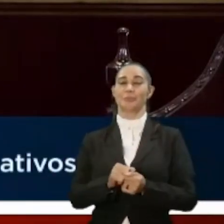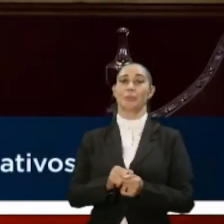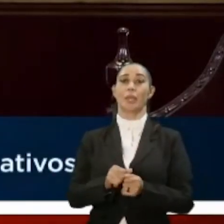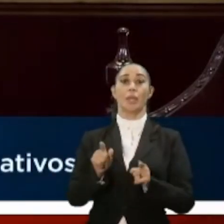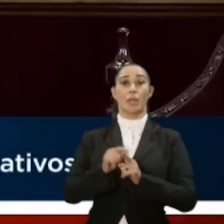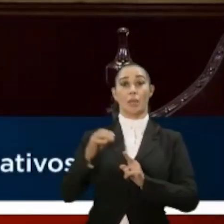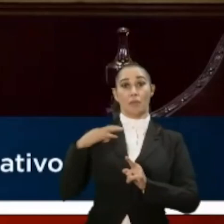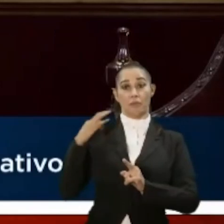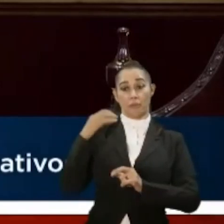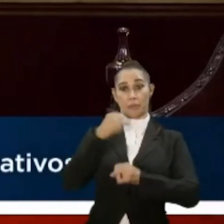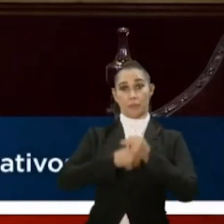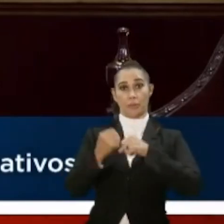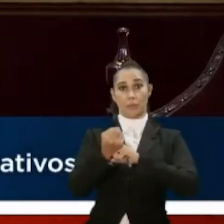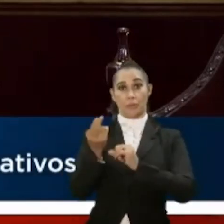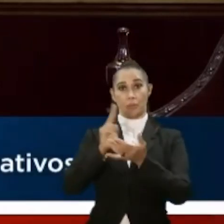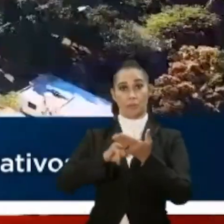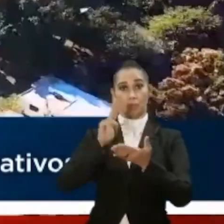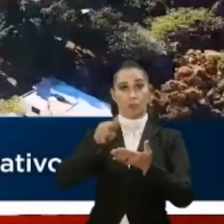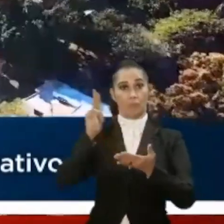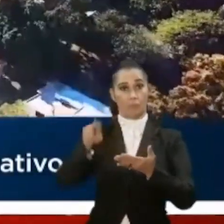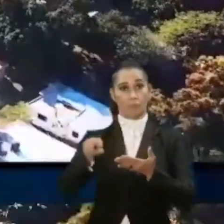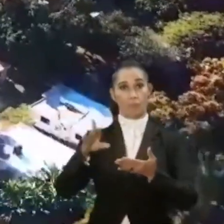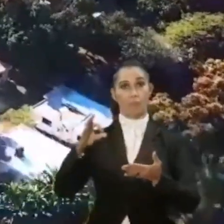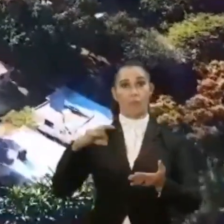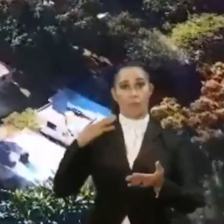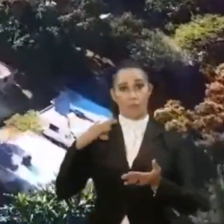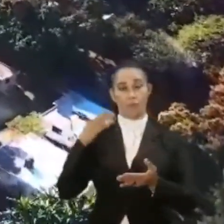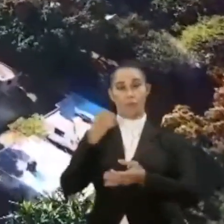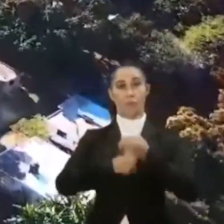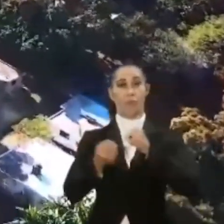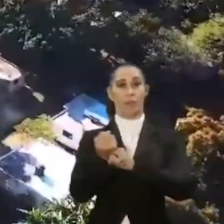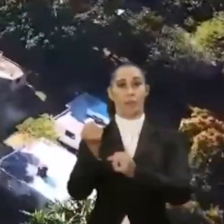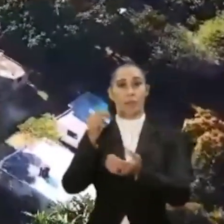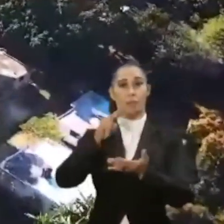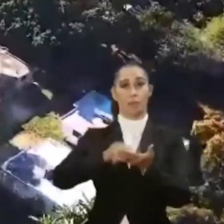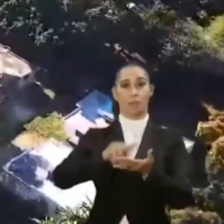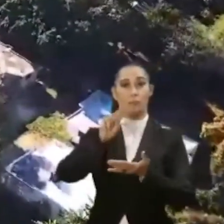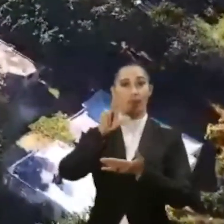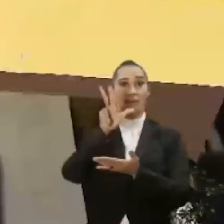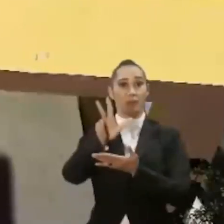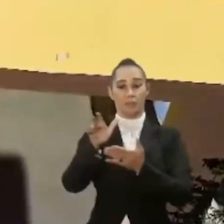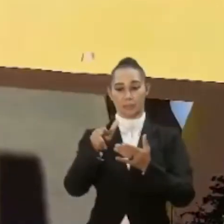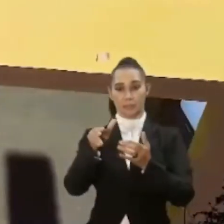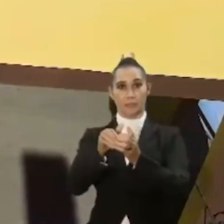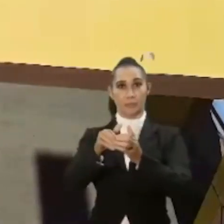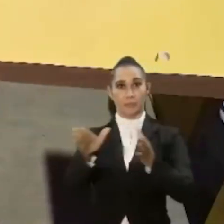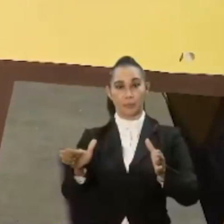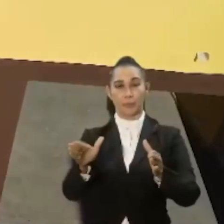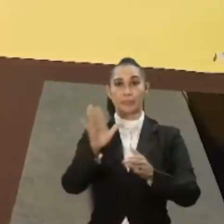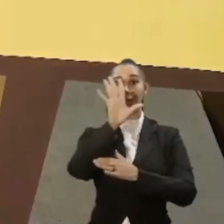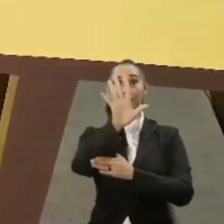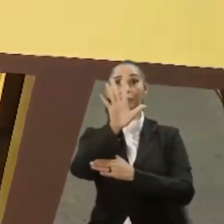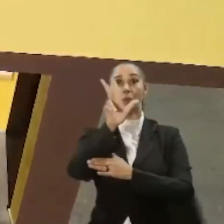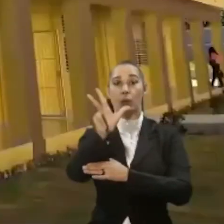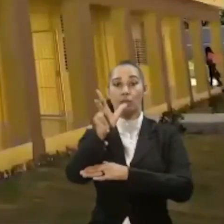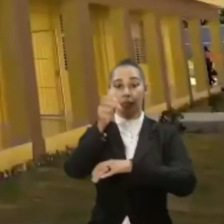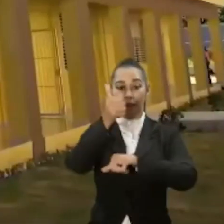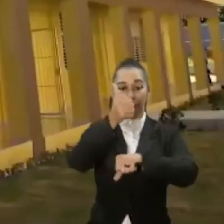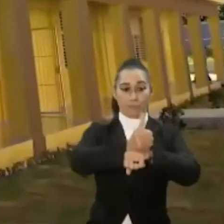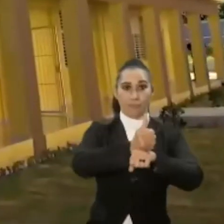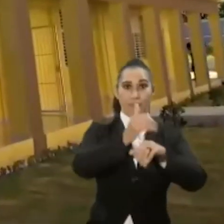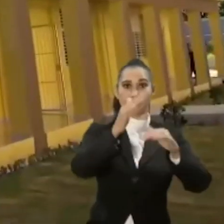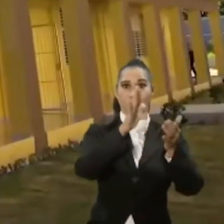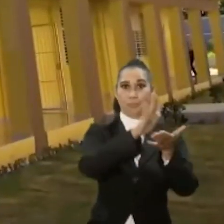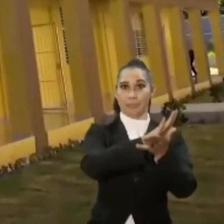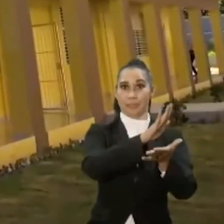entre febrero del 2022 y febrero del 2023 se han inaugurado 53 planteles escolares, lo cual suma